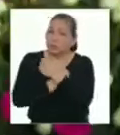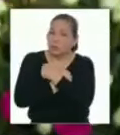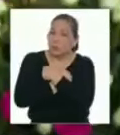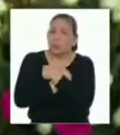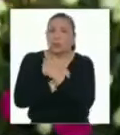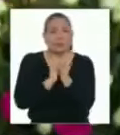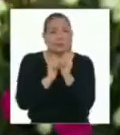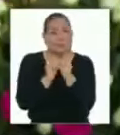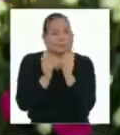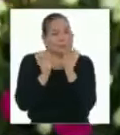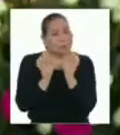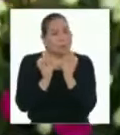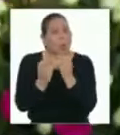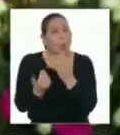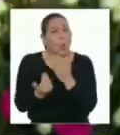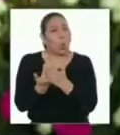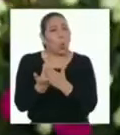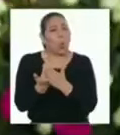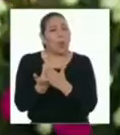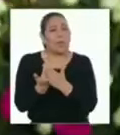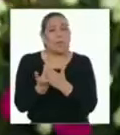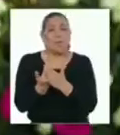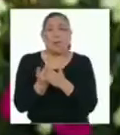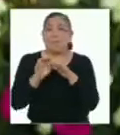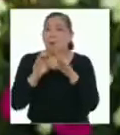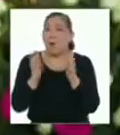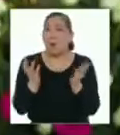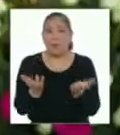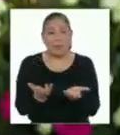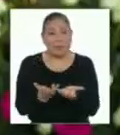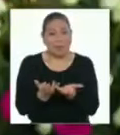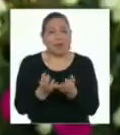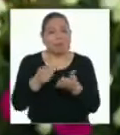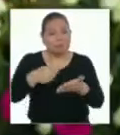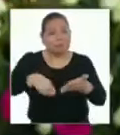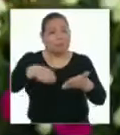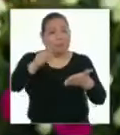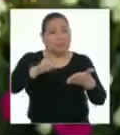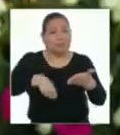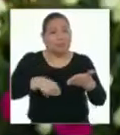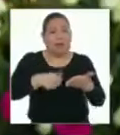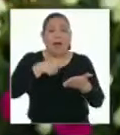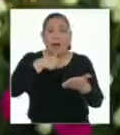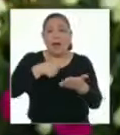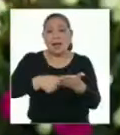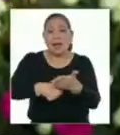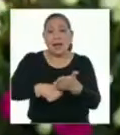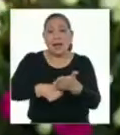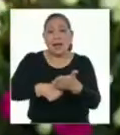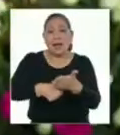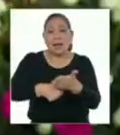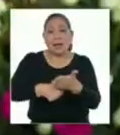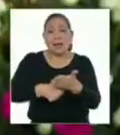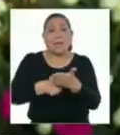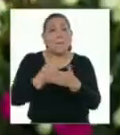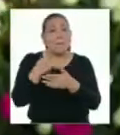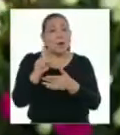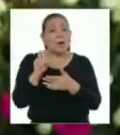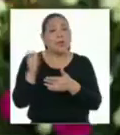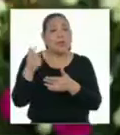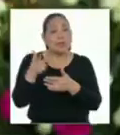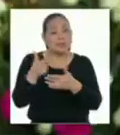y por darle una perspectiva nueva a este mundo, ha firmado esta carta encíclica,